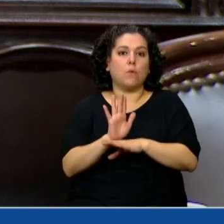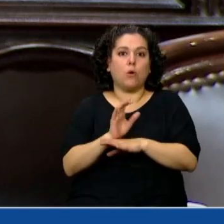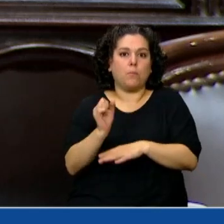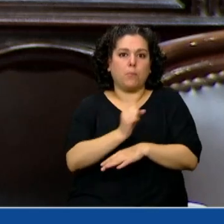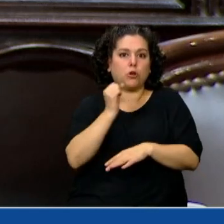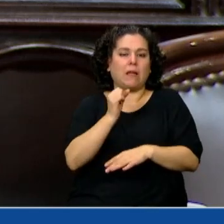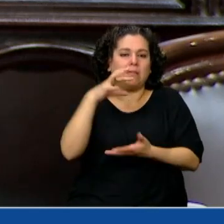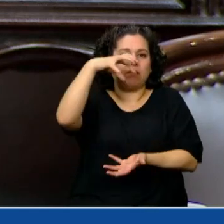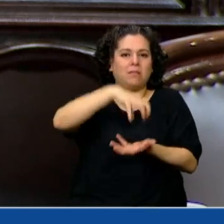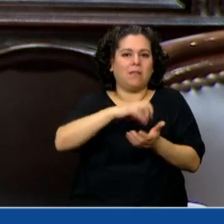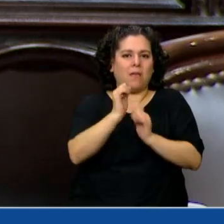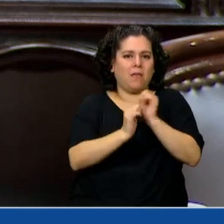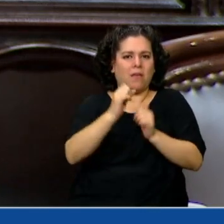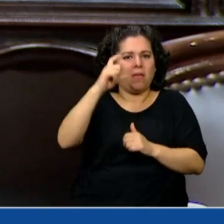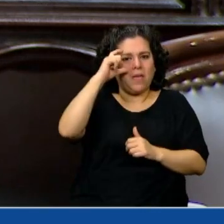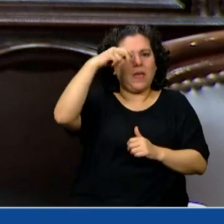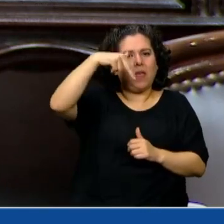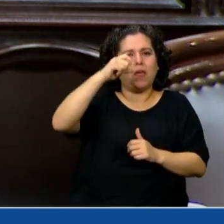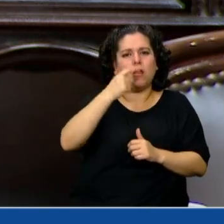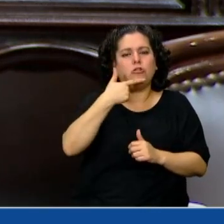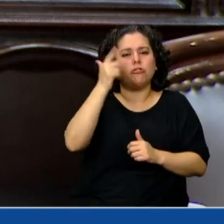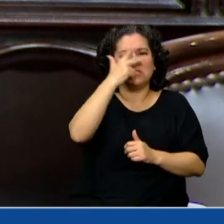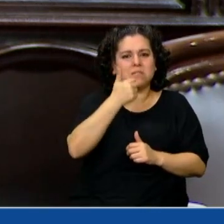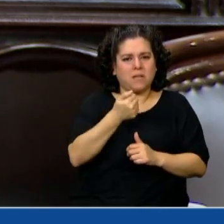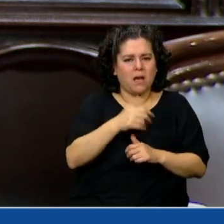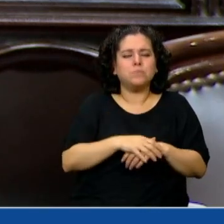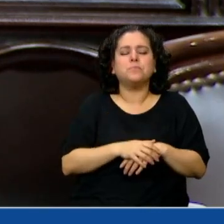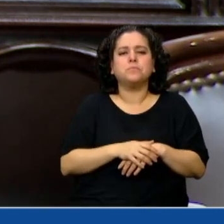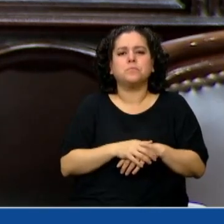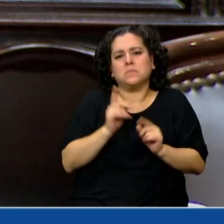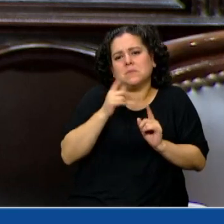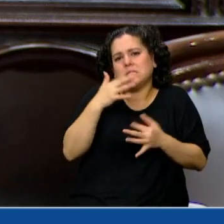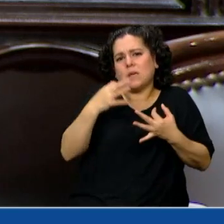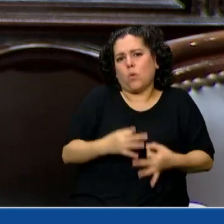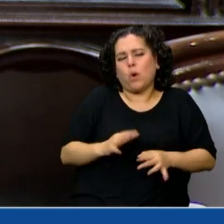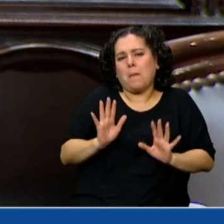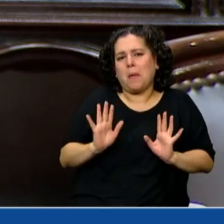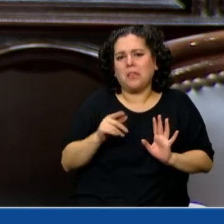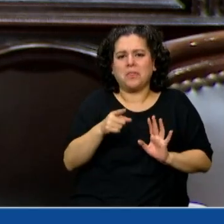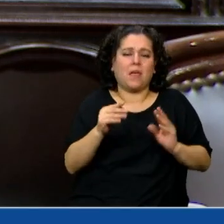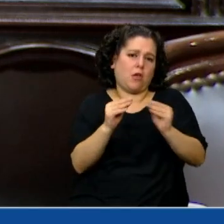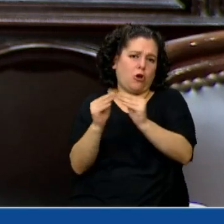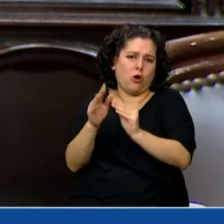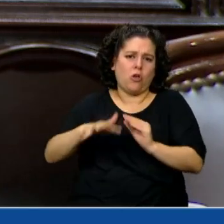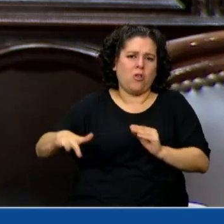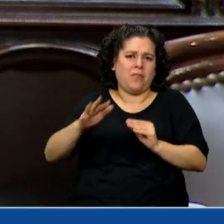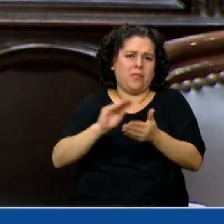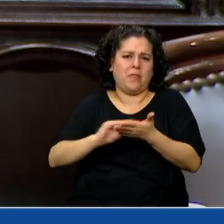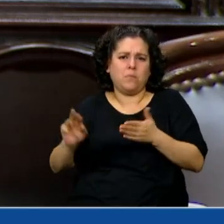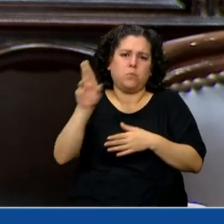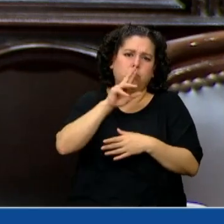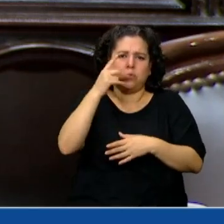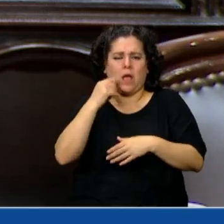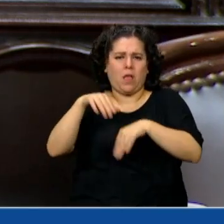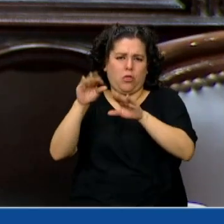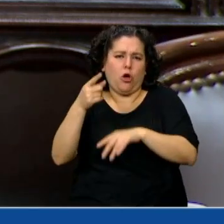tiene ENOSA, para que quede claro que seguramente todos los colegas diputados y diputadas